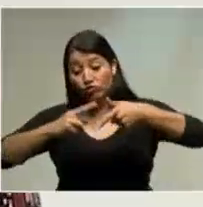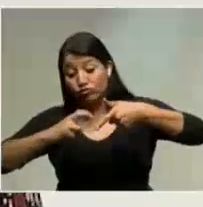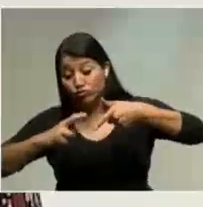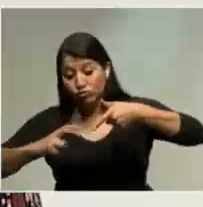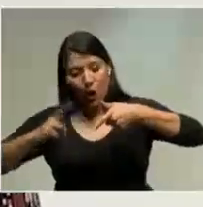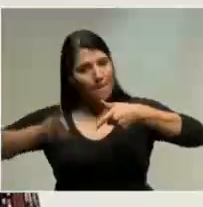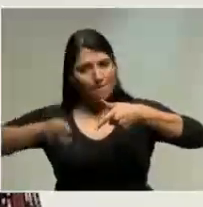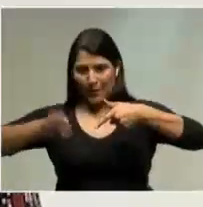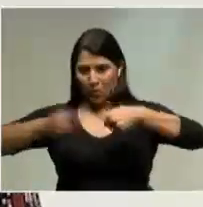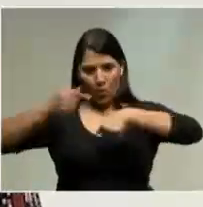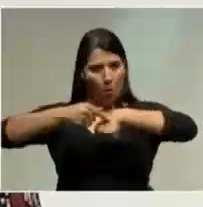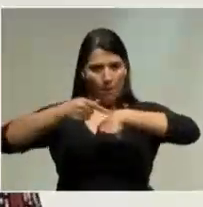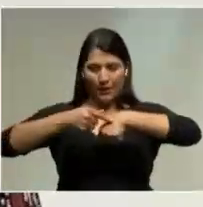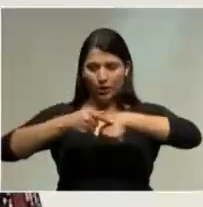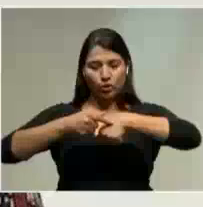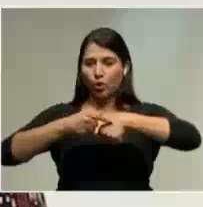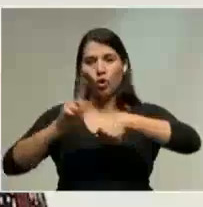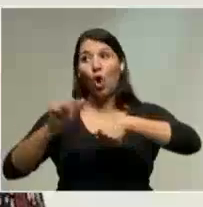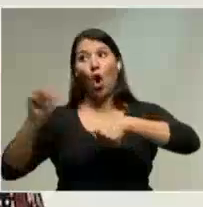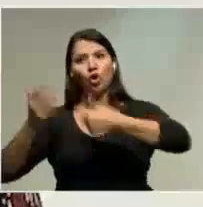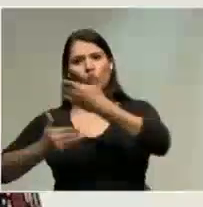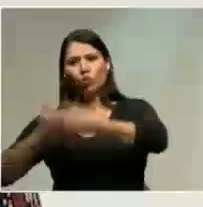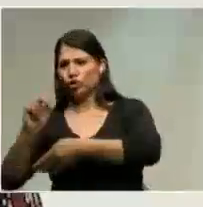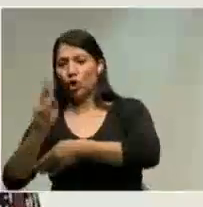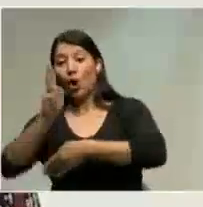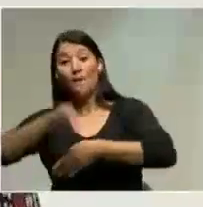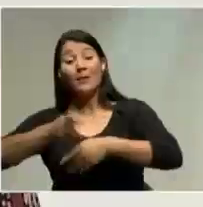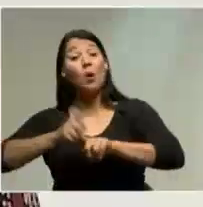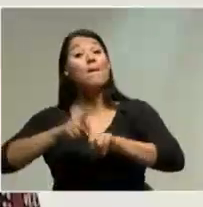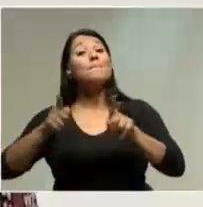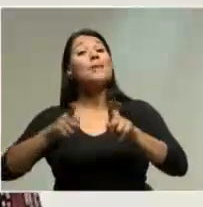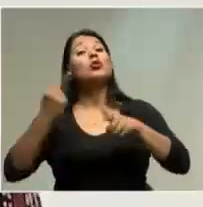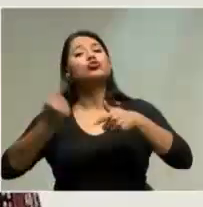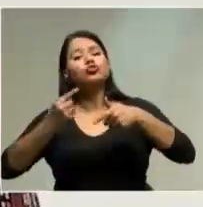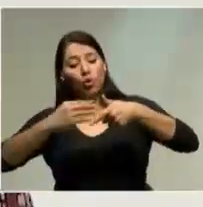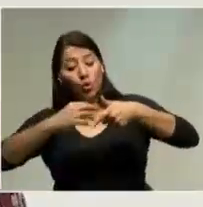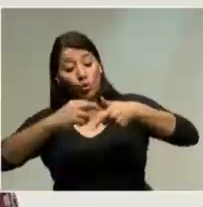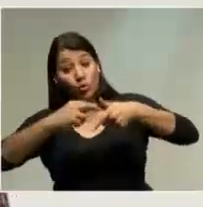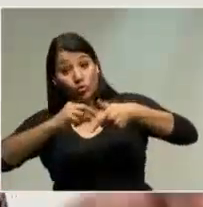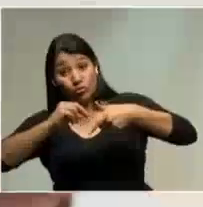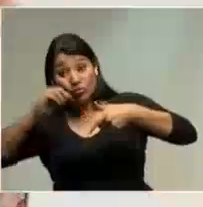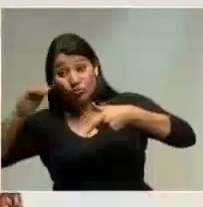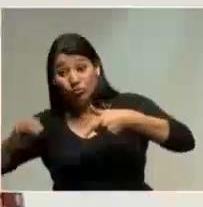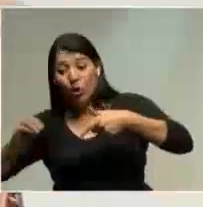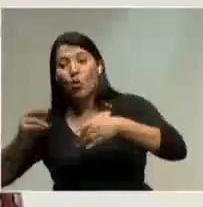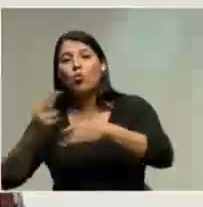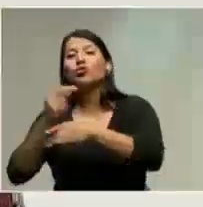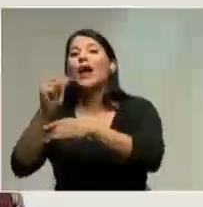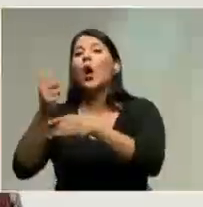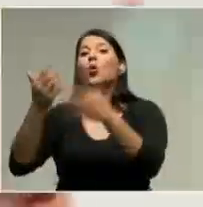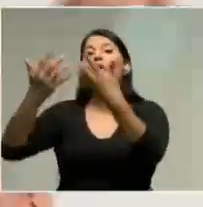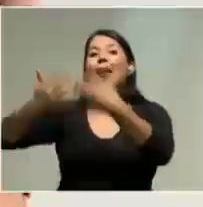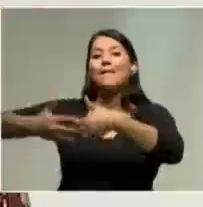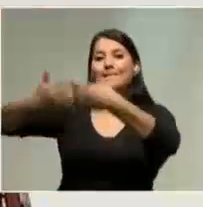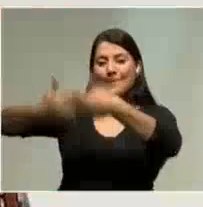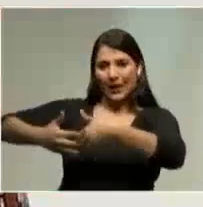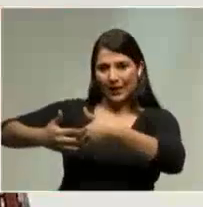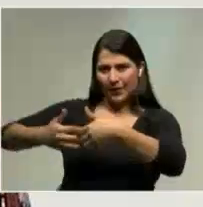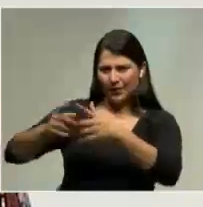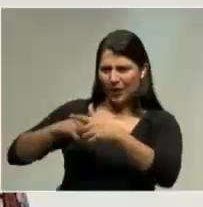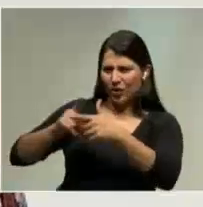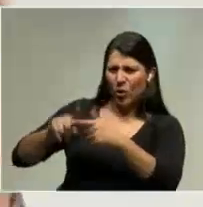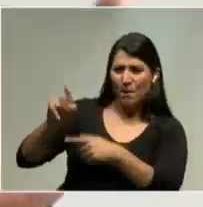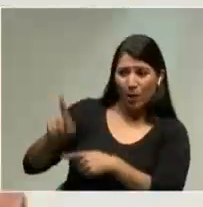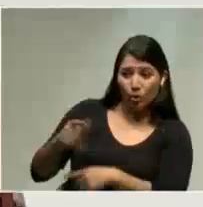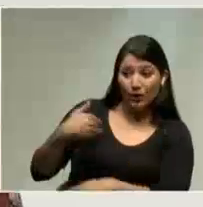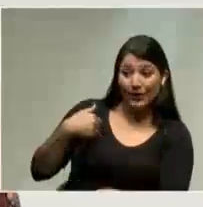es lo mismo, no es ninguna otra cosa. Lo que se hace es que se pone en una máquina y lee, digamos, pregunta, ¿tiene virus de